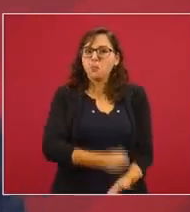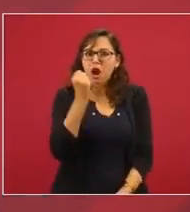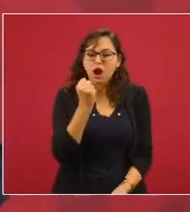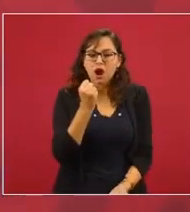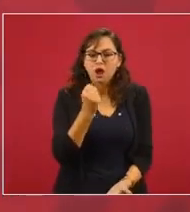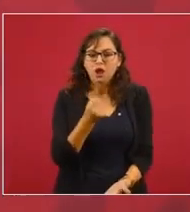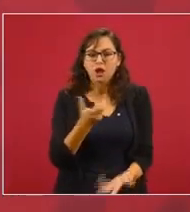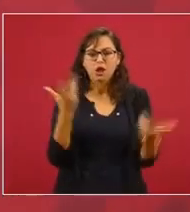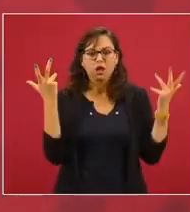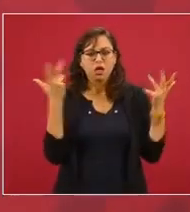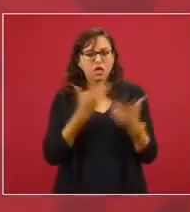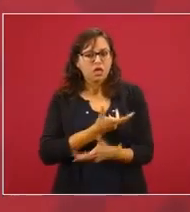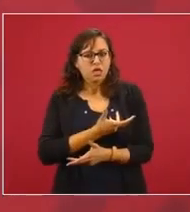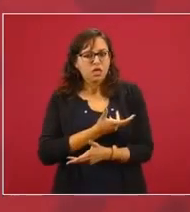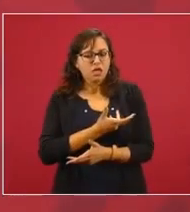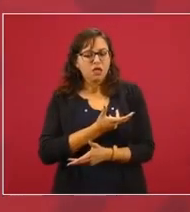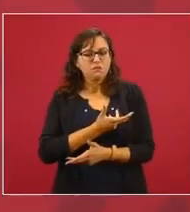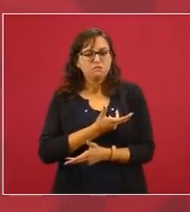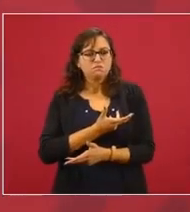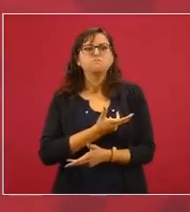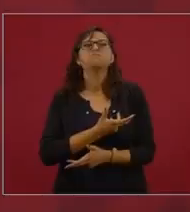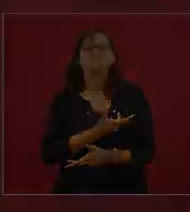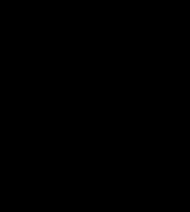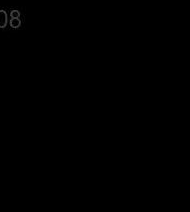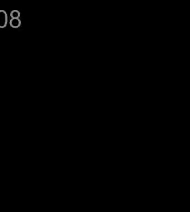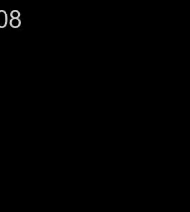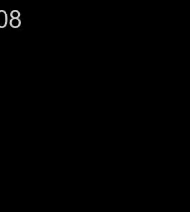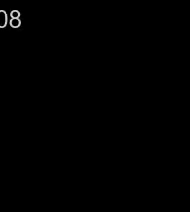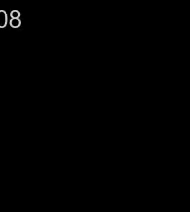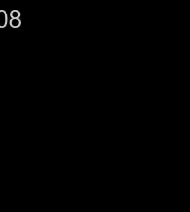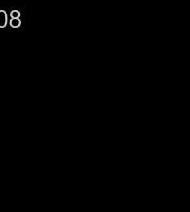Y en ese entonces se solicitó una consulta.